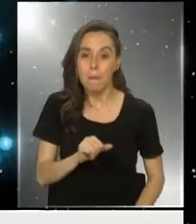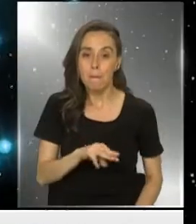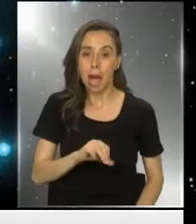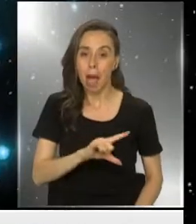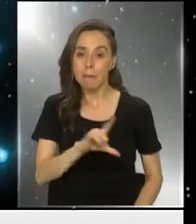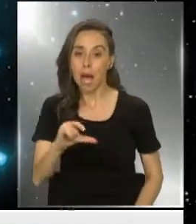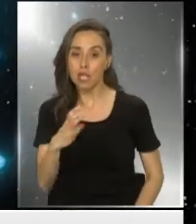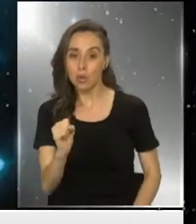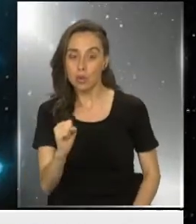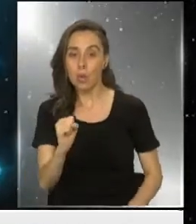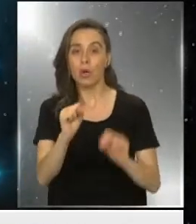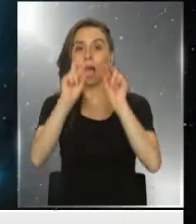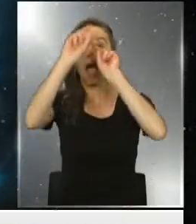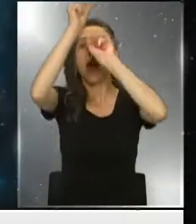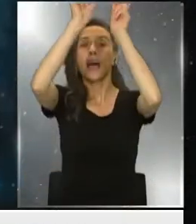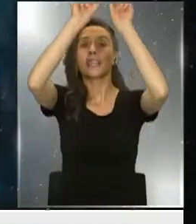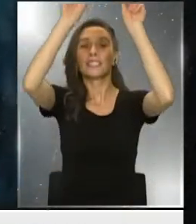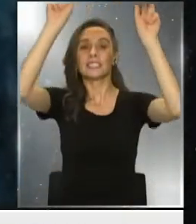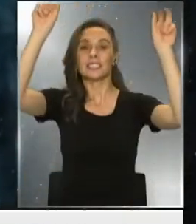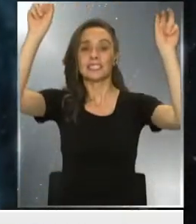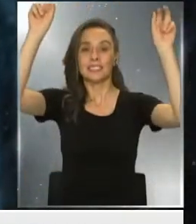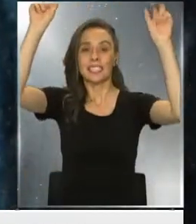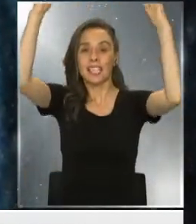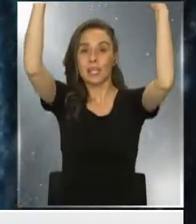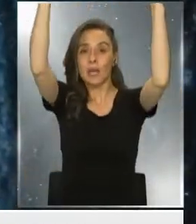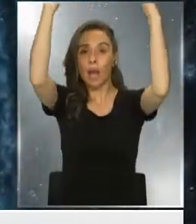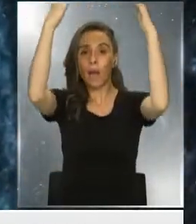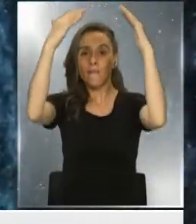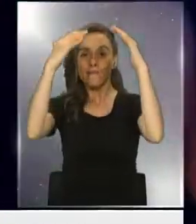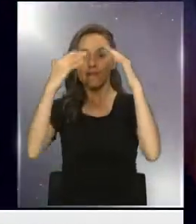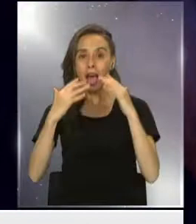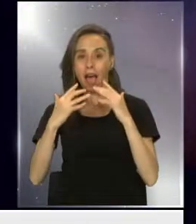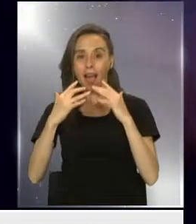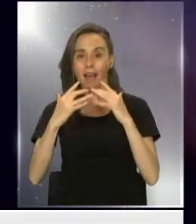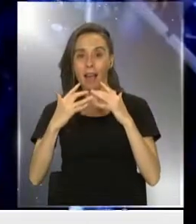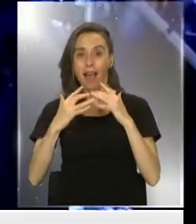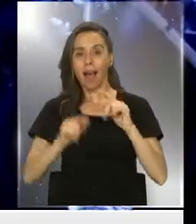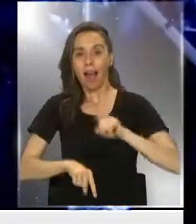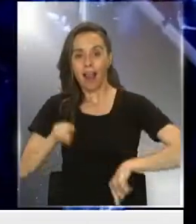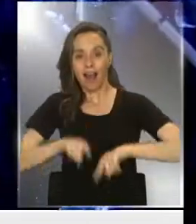Mamayuca, las estrellas bajan a la tierra.